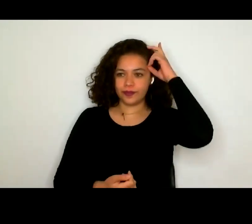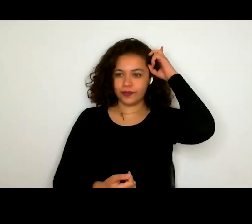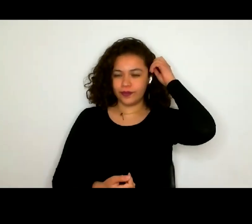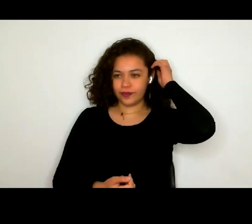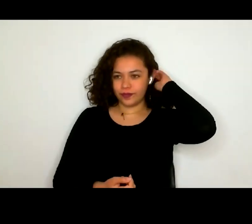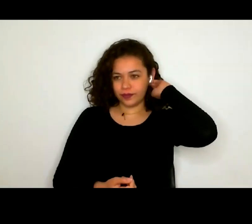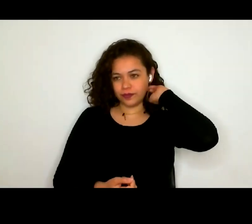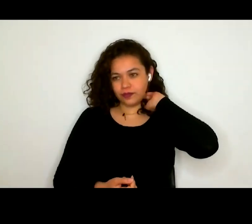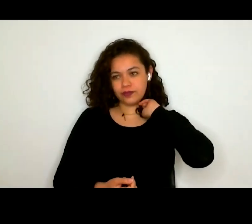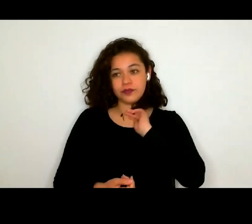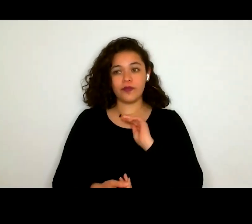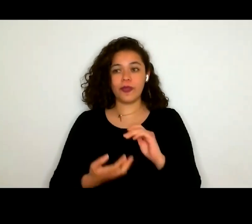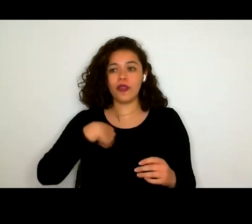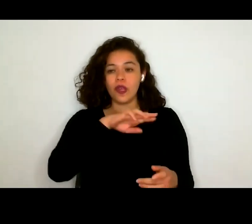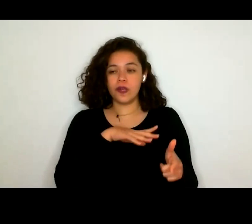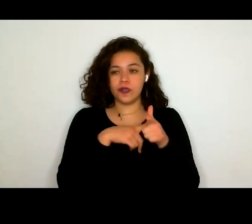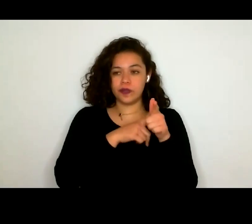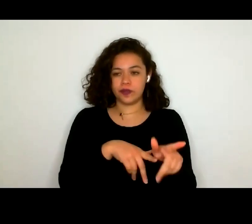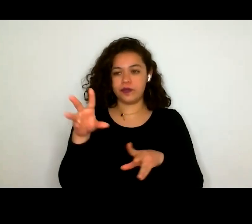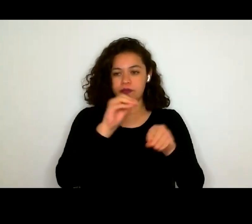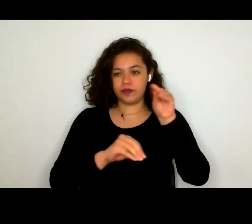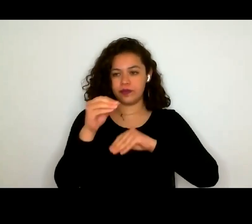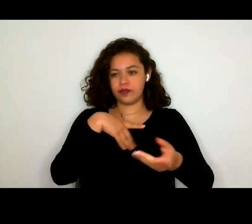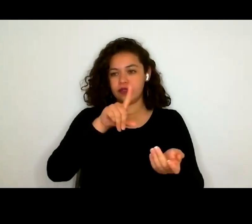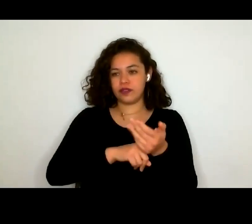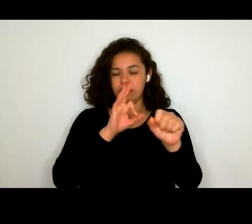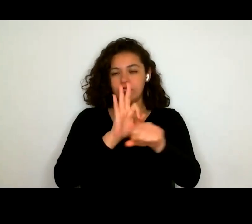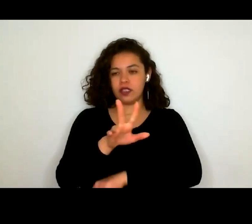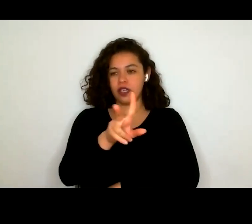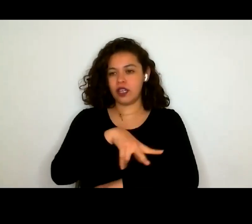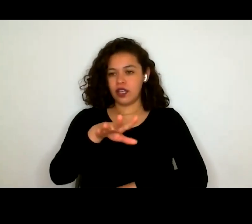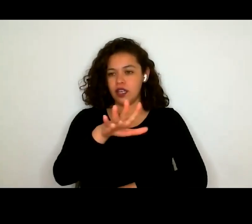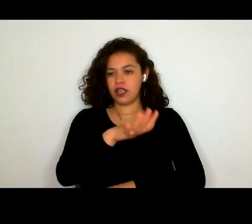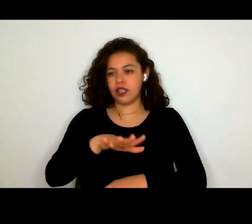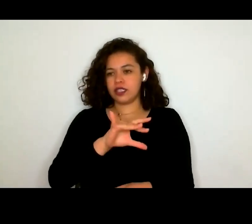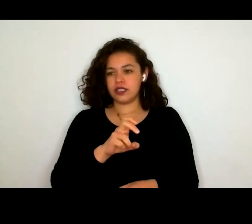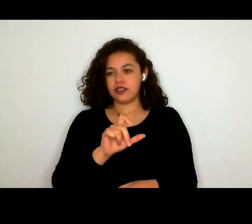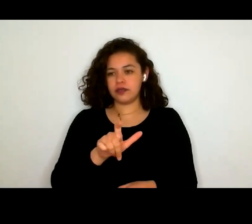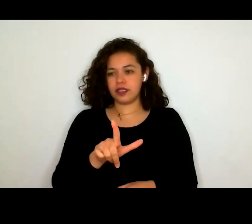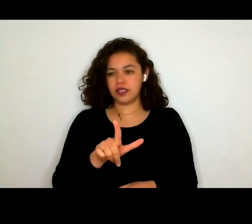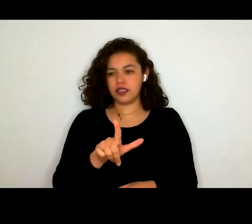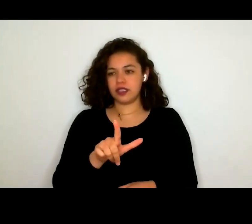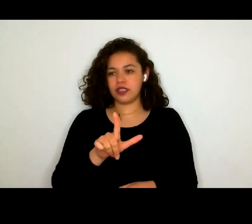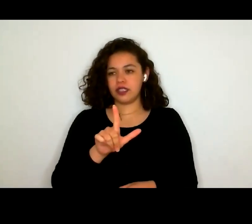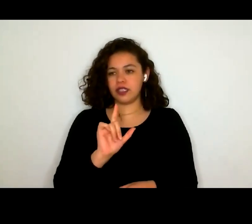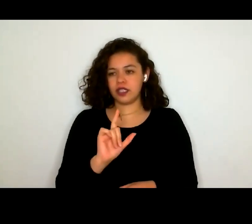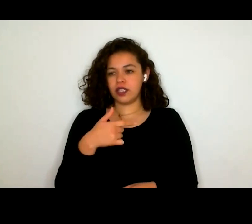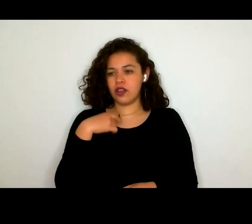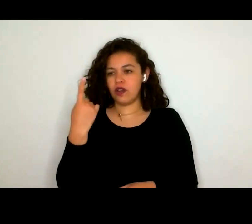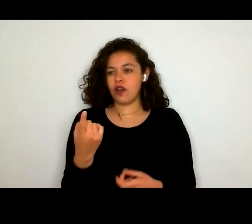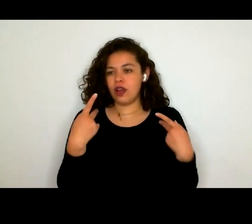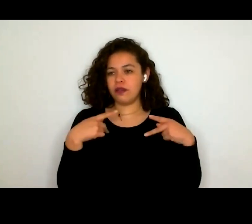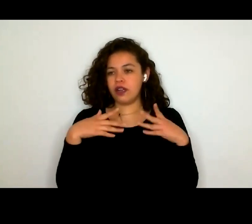Vamos a continuar con el tema de la elaboración de programas internos de protección civil. Les voy a pedir, por favor, a una persona que